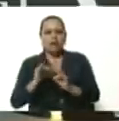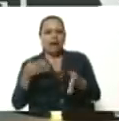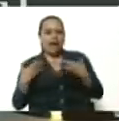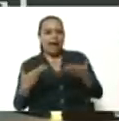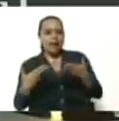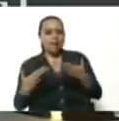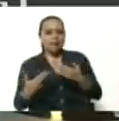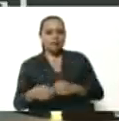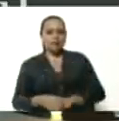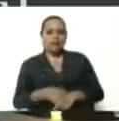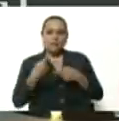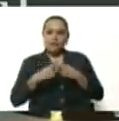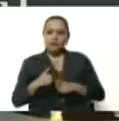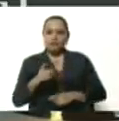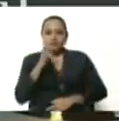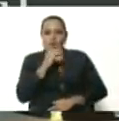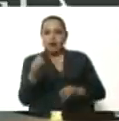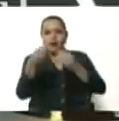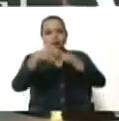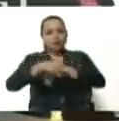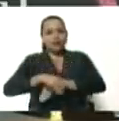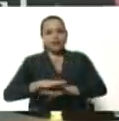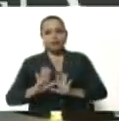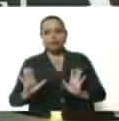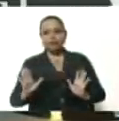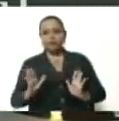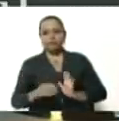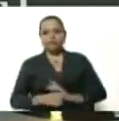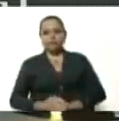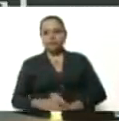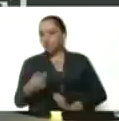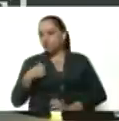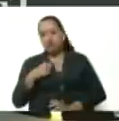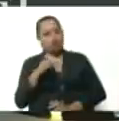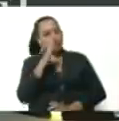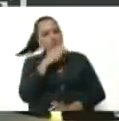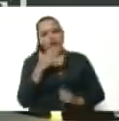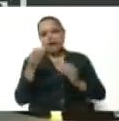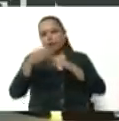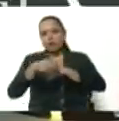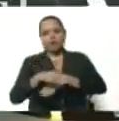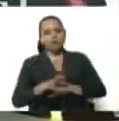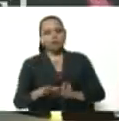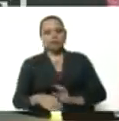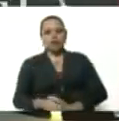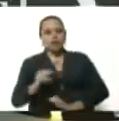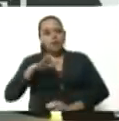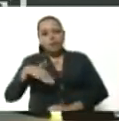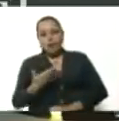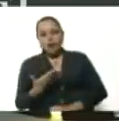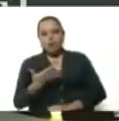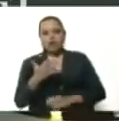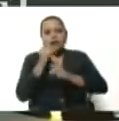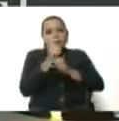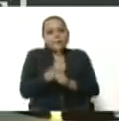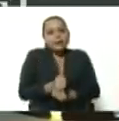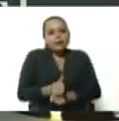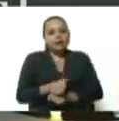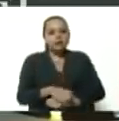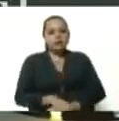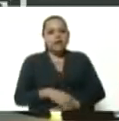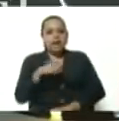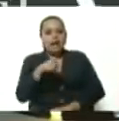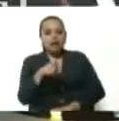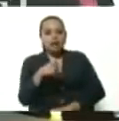pudiera decir eso, pero no estoy de acuerdo. No estoy de acuerdo. No podemos confiarnos. Esto es un